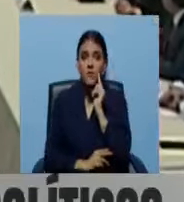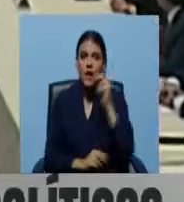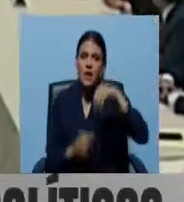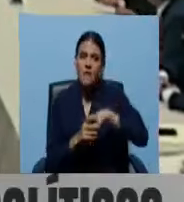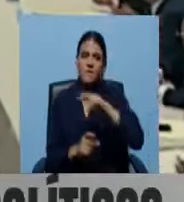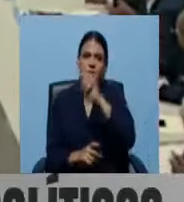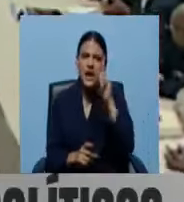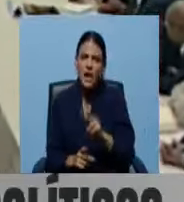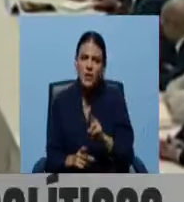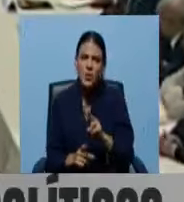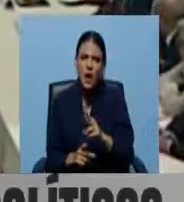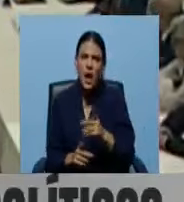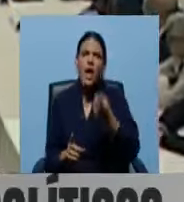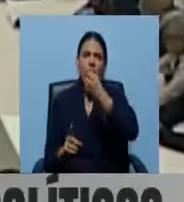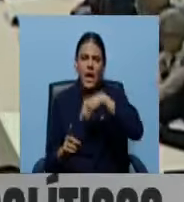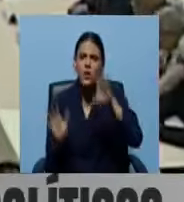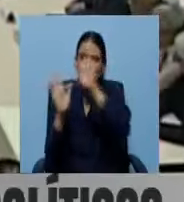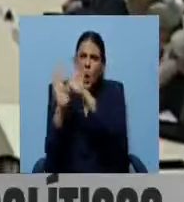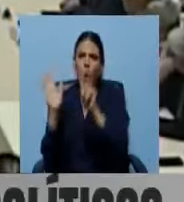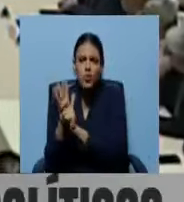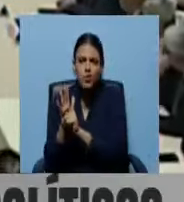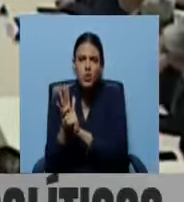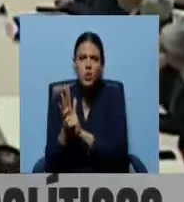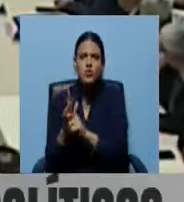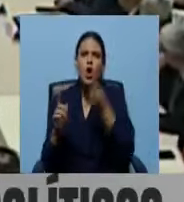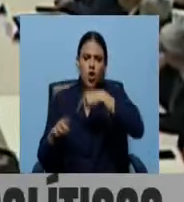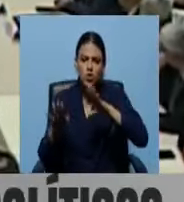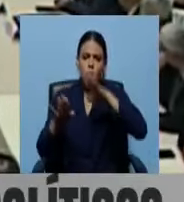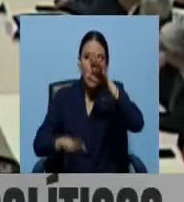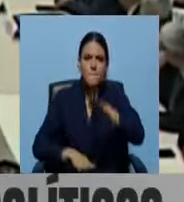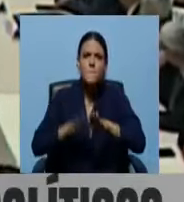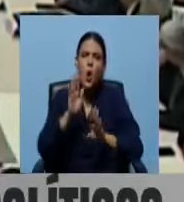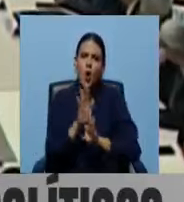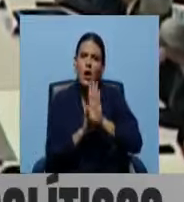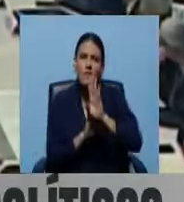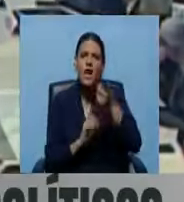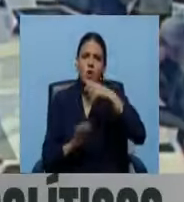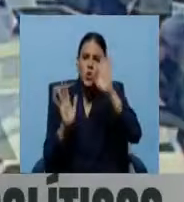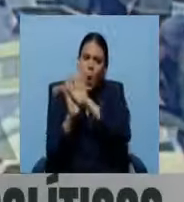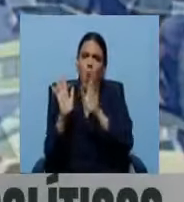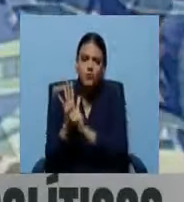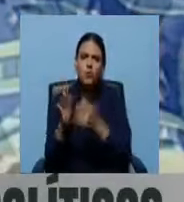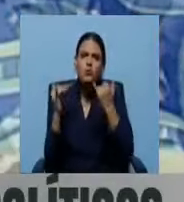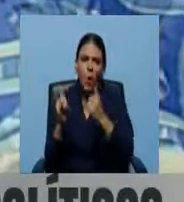Venezuela, que siendo que nuestra Constitución es muy progresiva y es una Constitución que